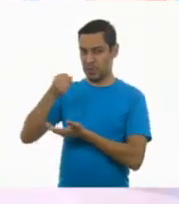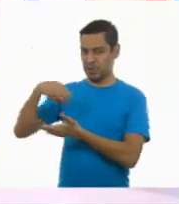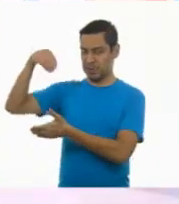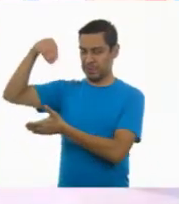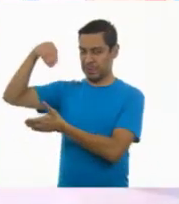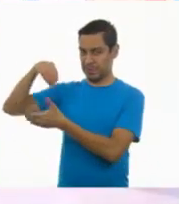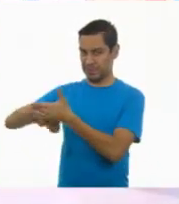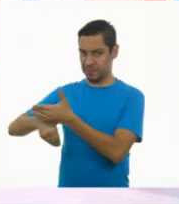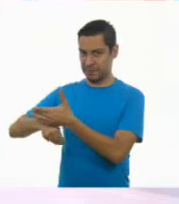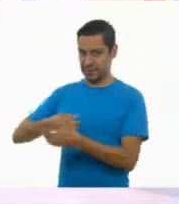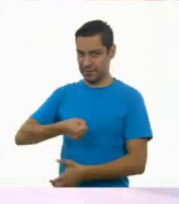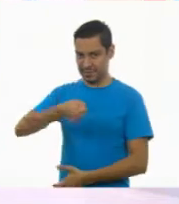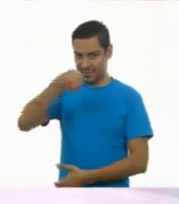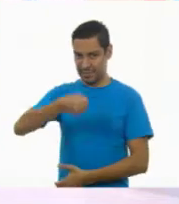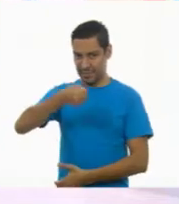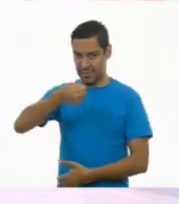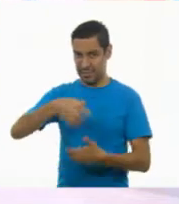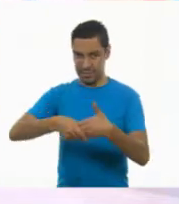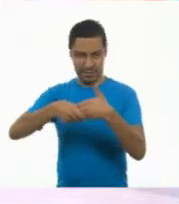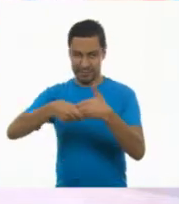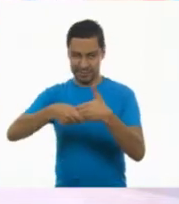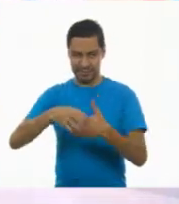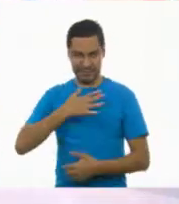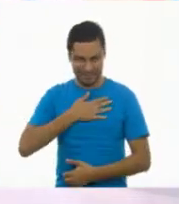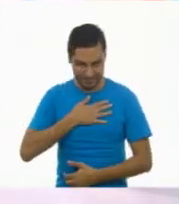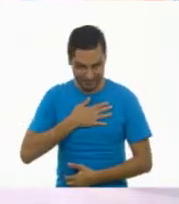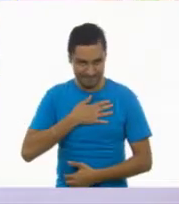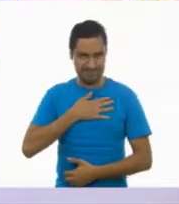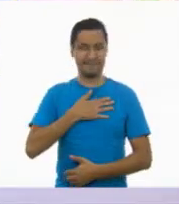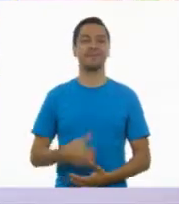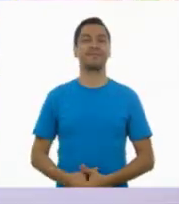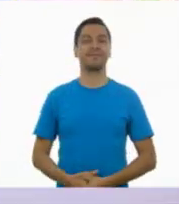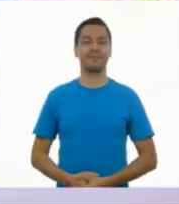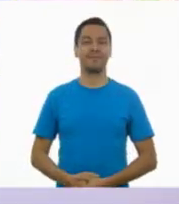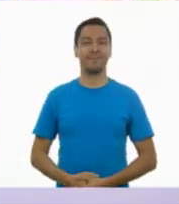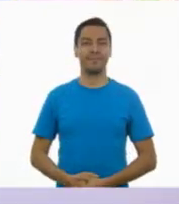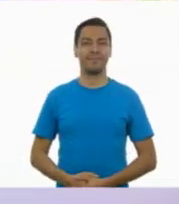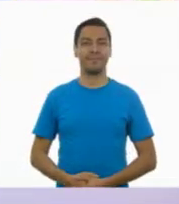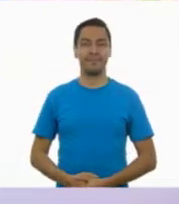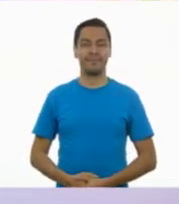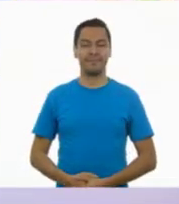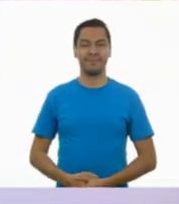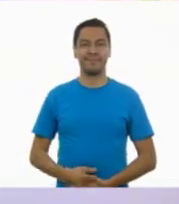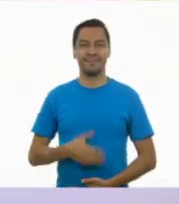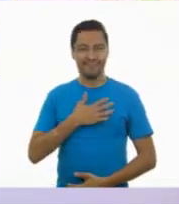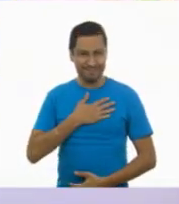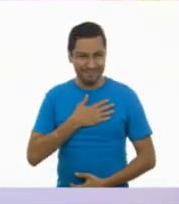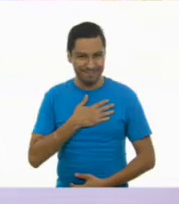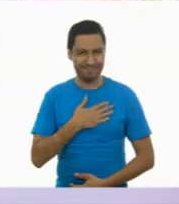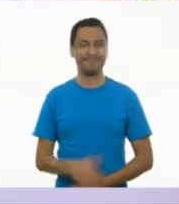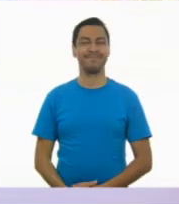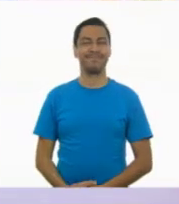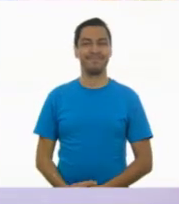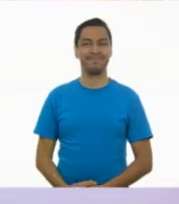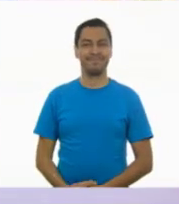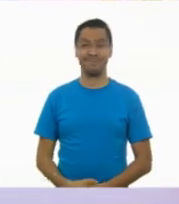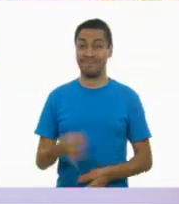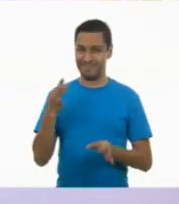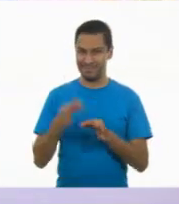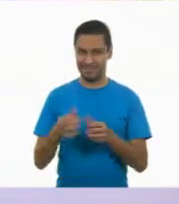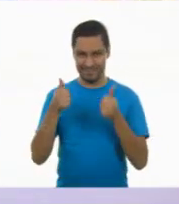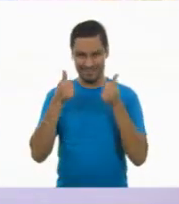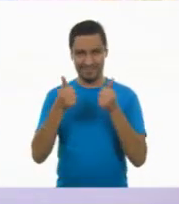cierto! Permítanme guardarlo aquí. ¡Nuestro saludo con el corazón! Y ahora sí, hacemos nuestro saludo de corazón. ¡Una, dos, tres!